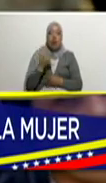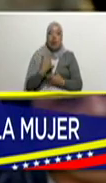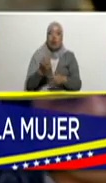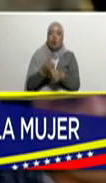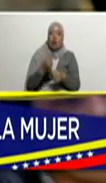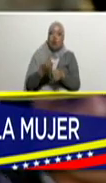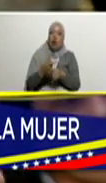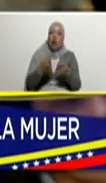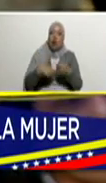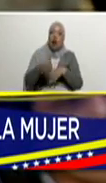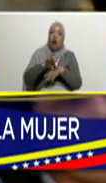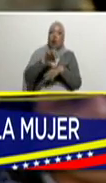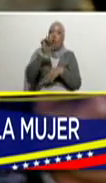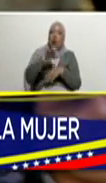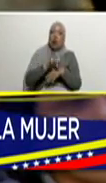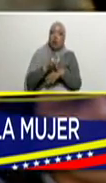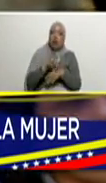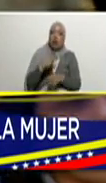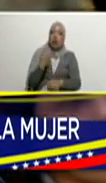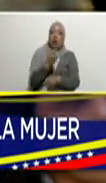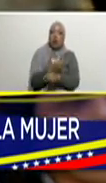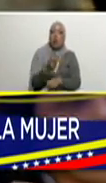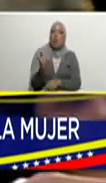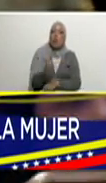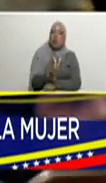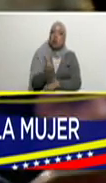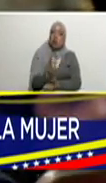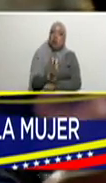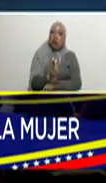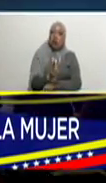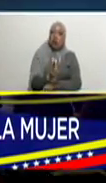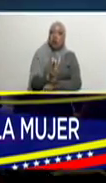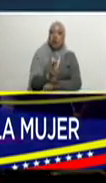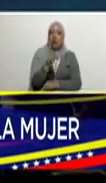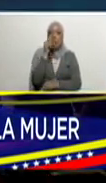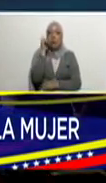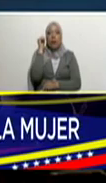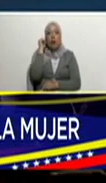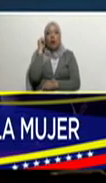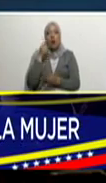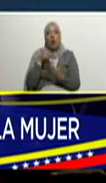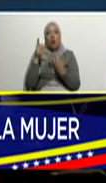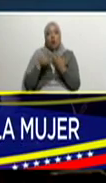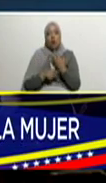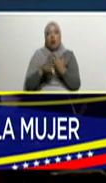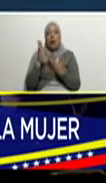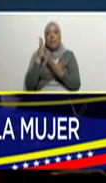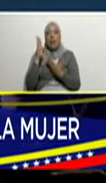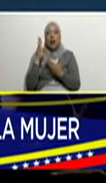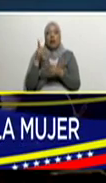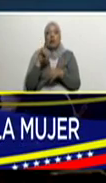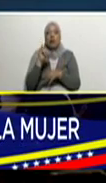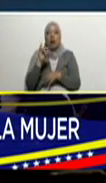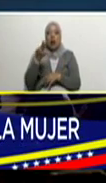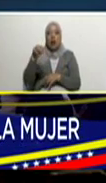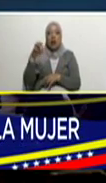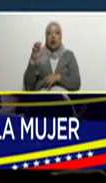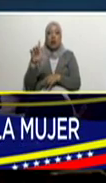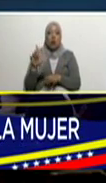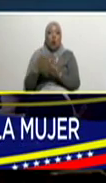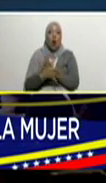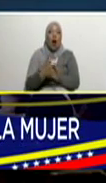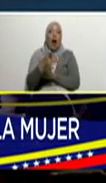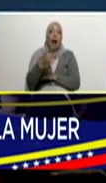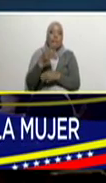interesantísima en Ecuador. Estamos graduando a venezolanos y venezolanas en el programa de formación Bachillerato Productivo INSE en Ecuador. Vamos